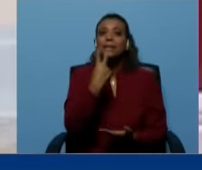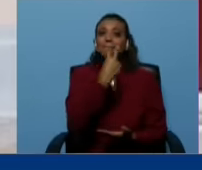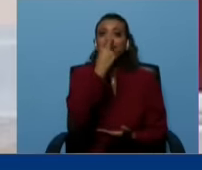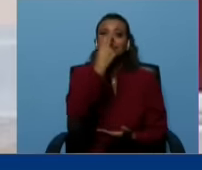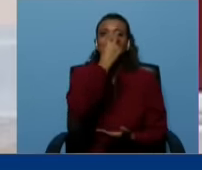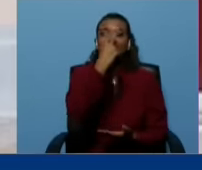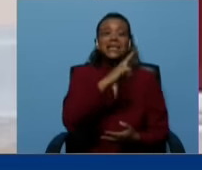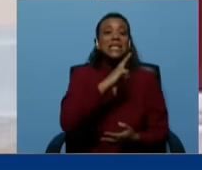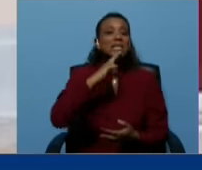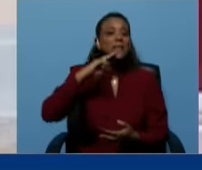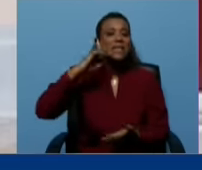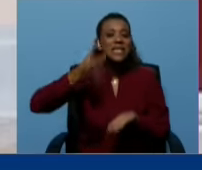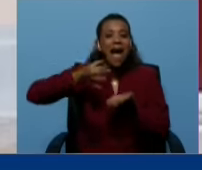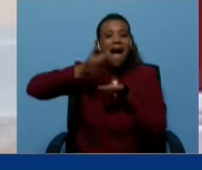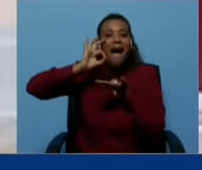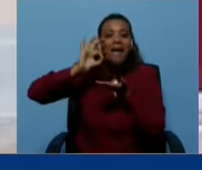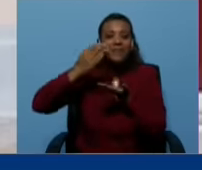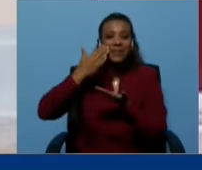exquisito.